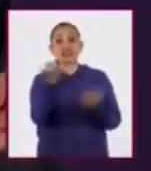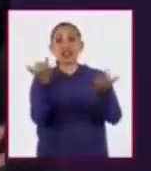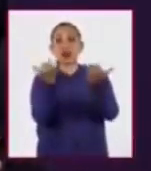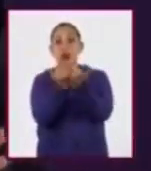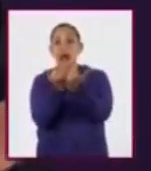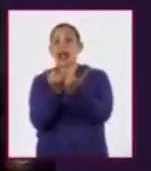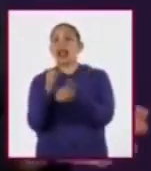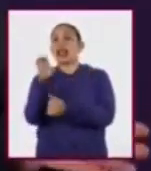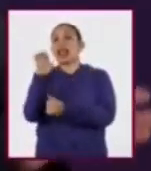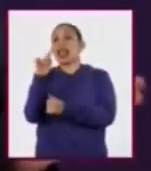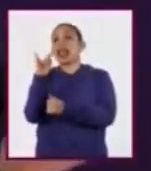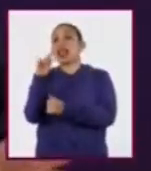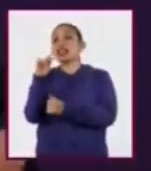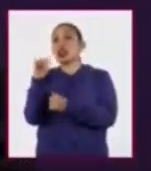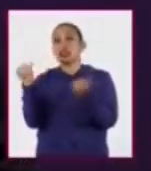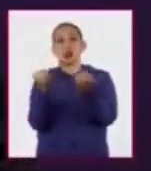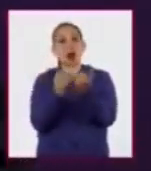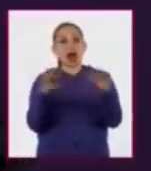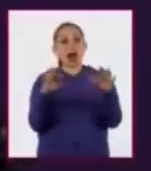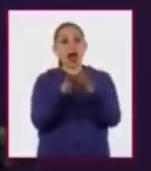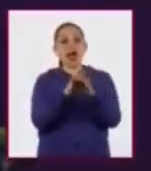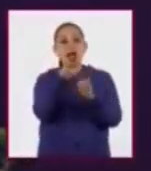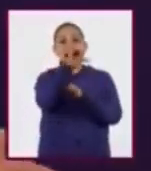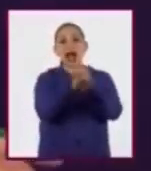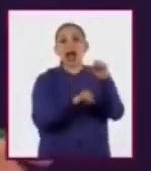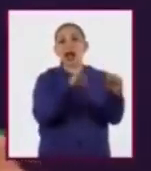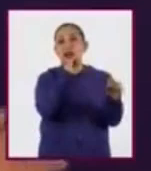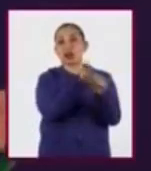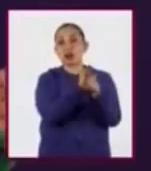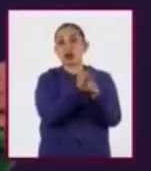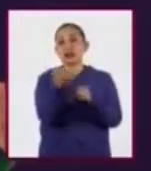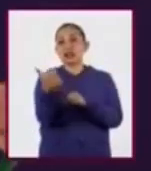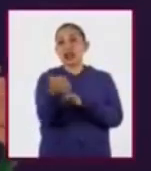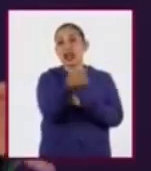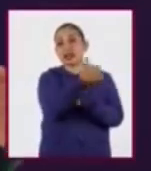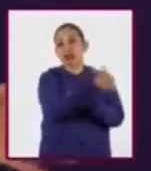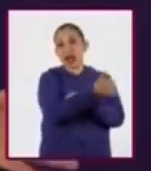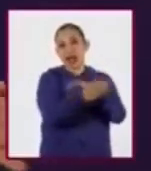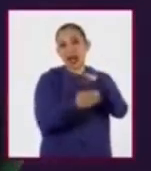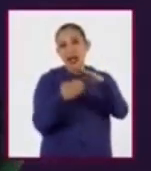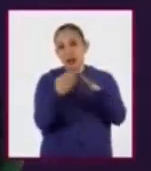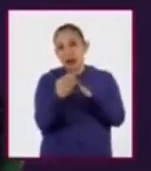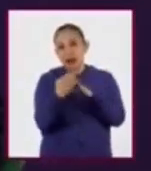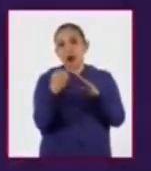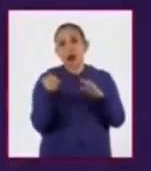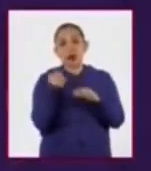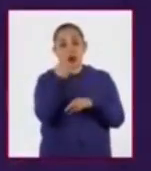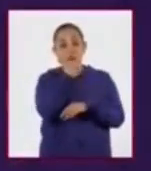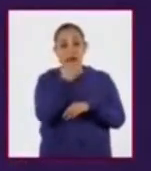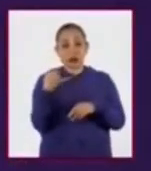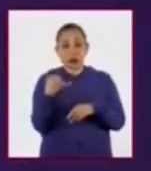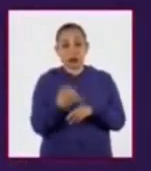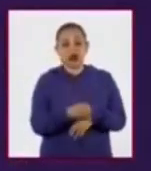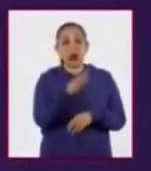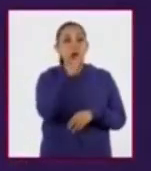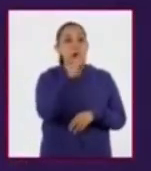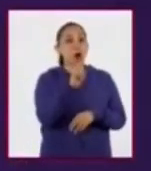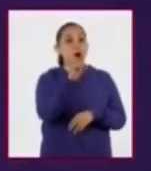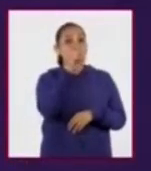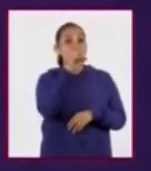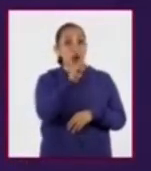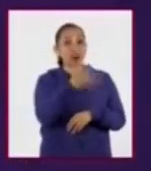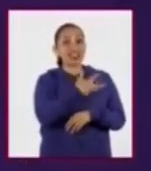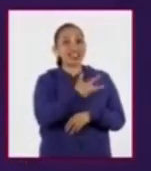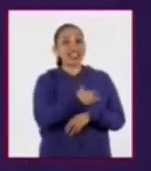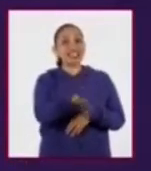número de electrones que tienen los átomos de cada elemento químico cuando son eléctricamente neutros. El boro, por ejemplo,